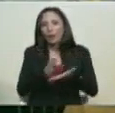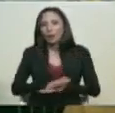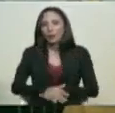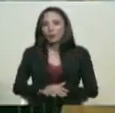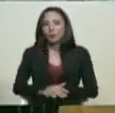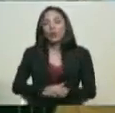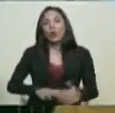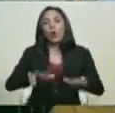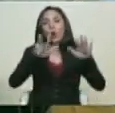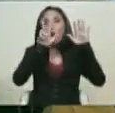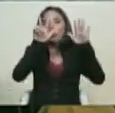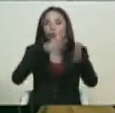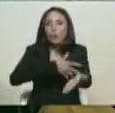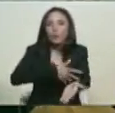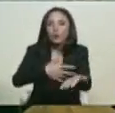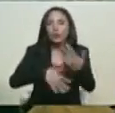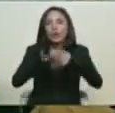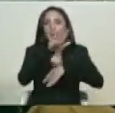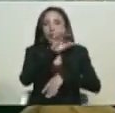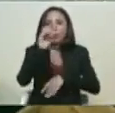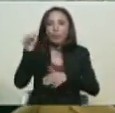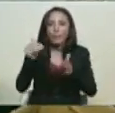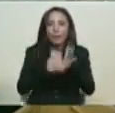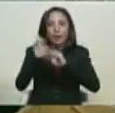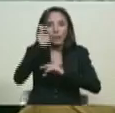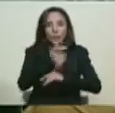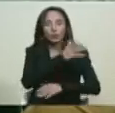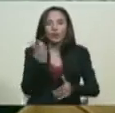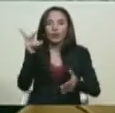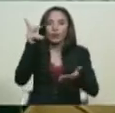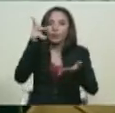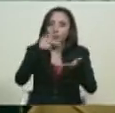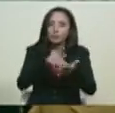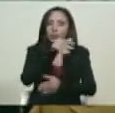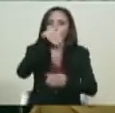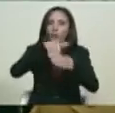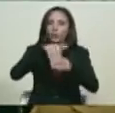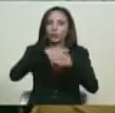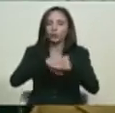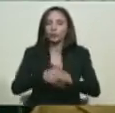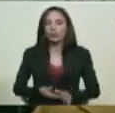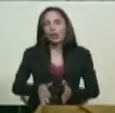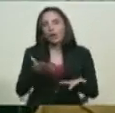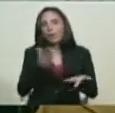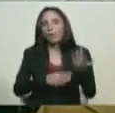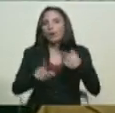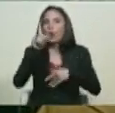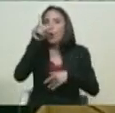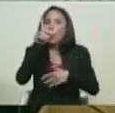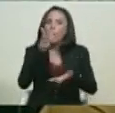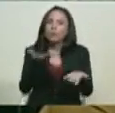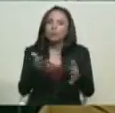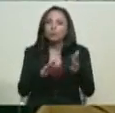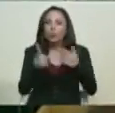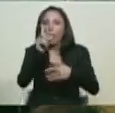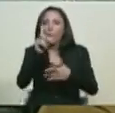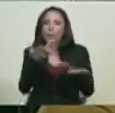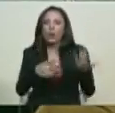aproximadamente 8.500.000 venezolanos y venezolanas que de un padrón electoral de